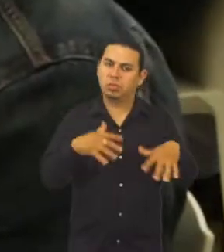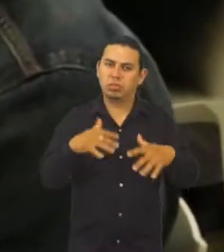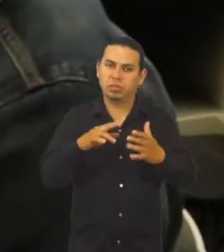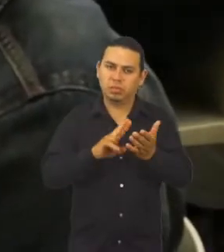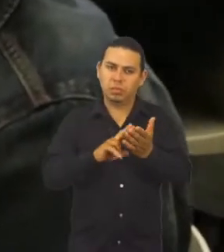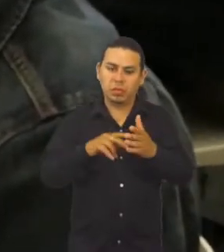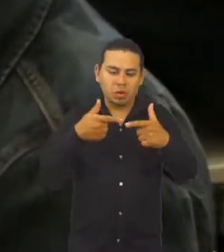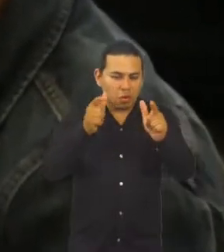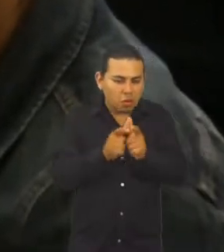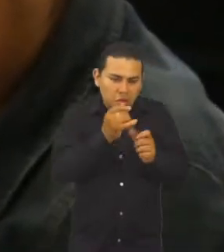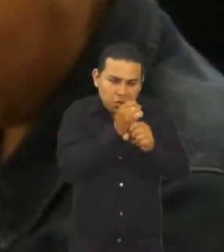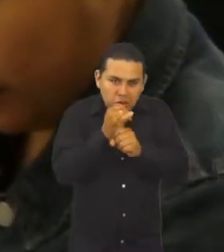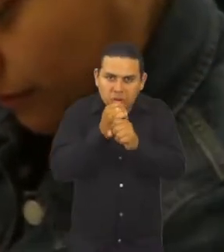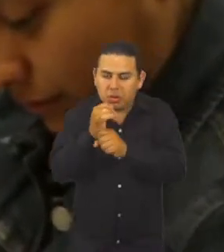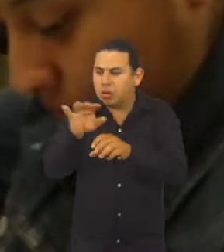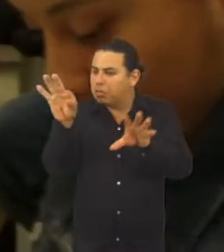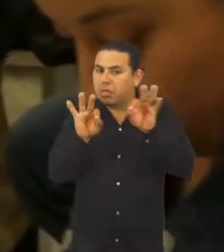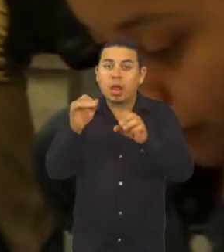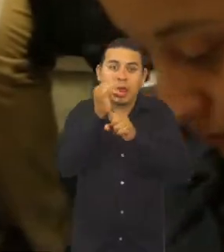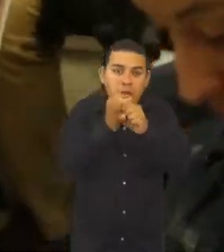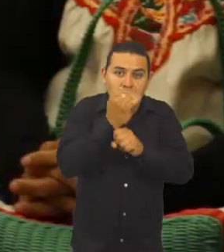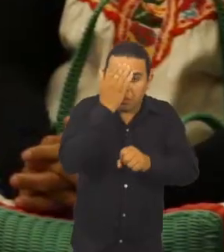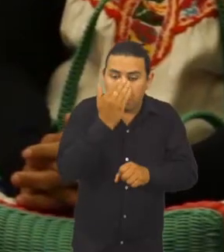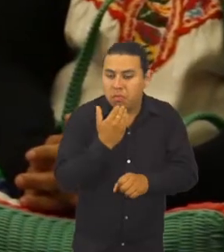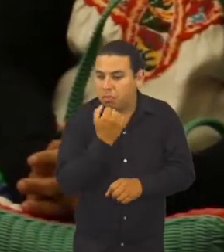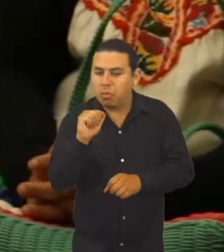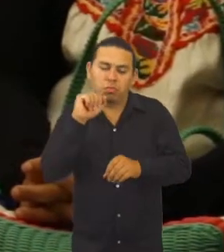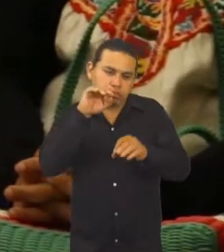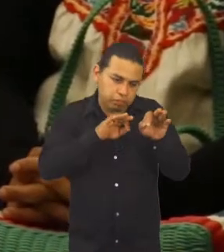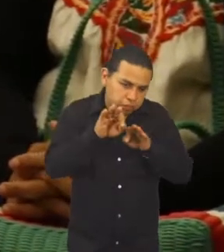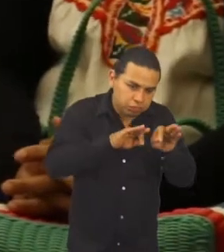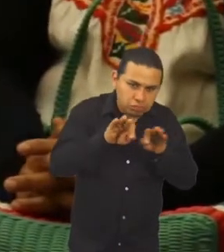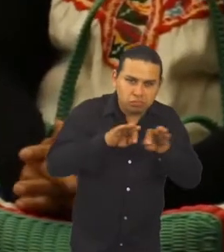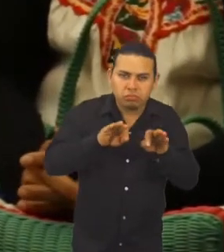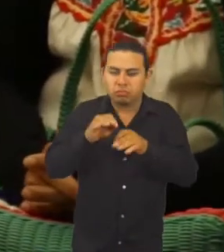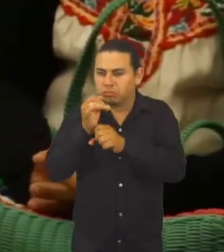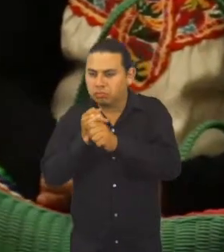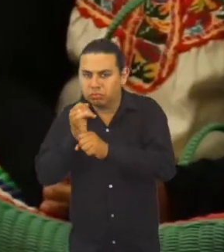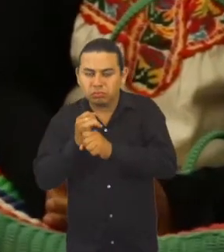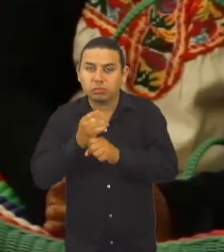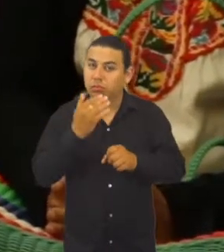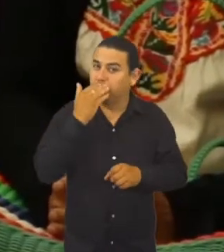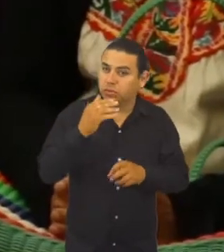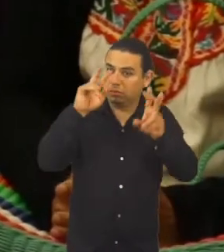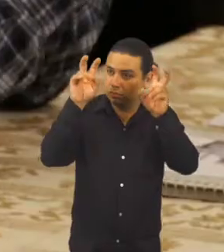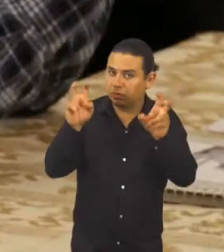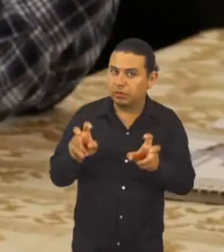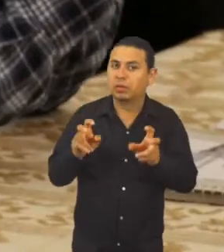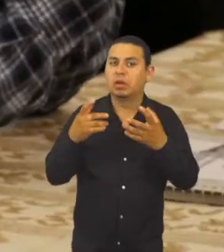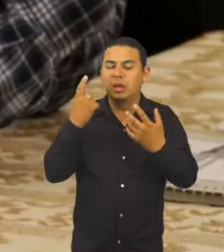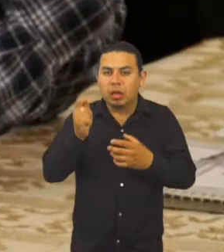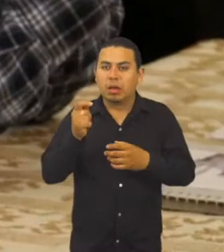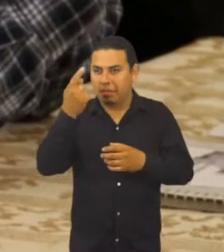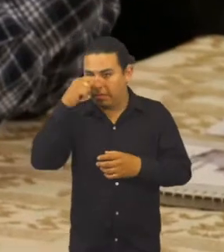reunir a un grupo amplio de investigadores, de académicos, provenientes de diversas universidades y con